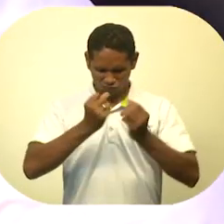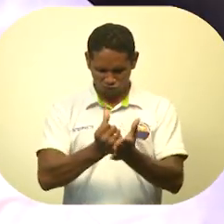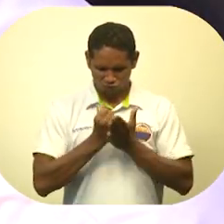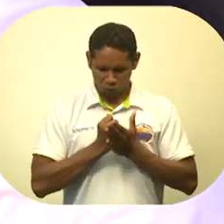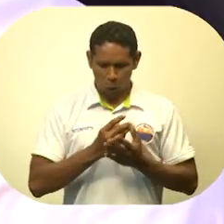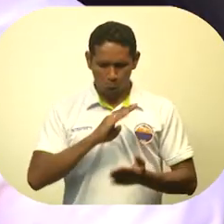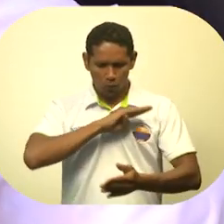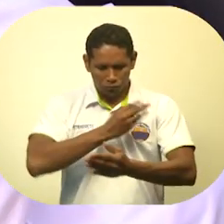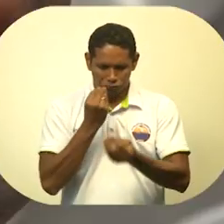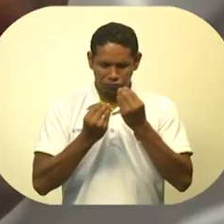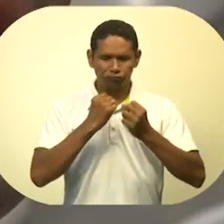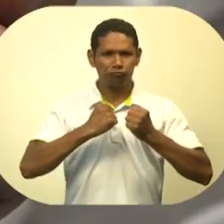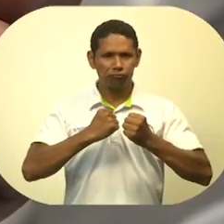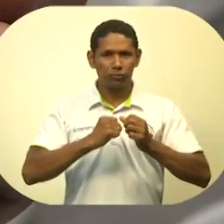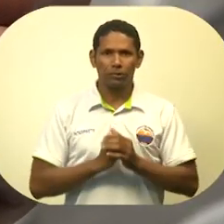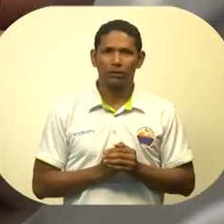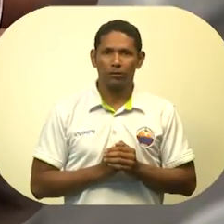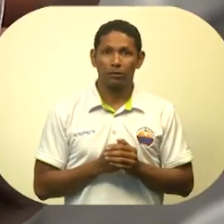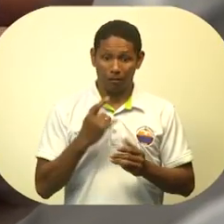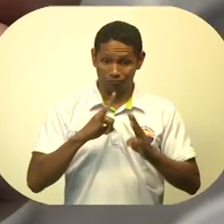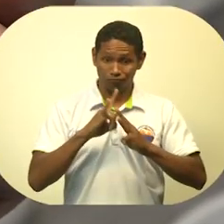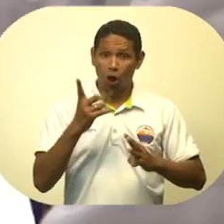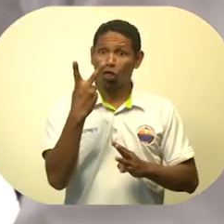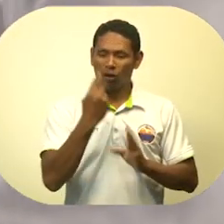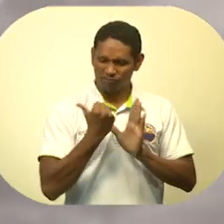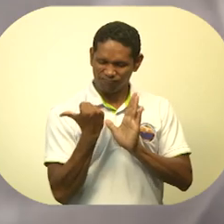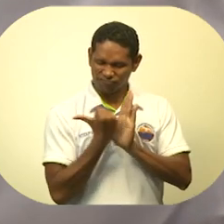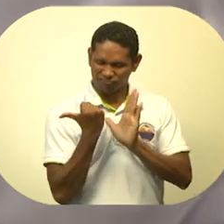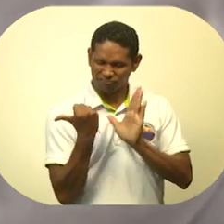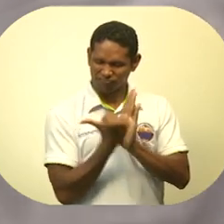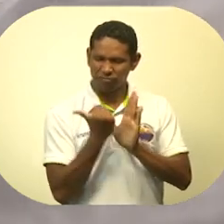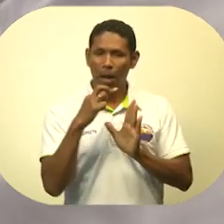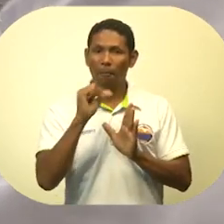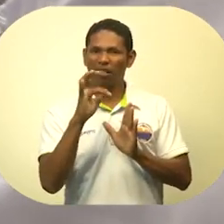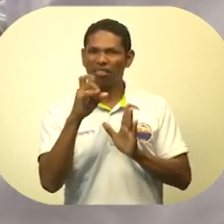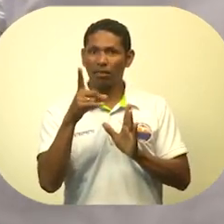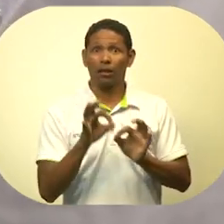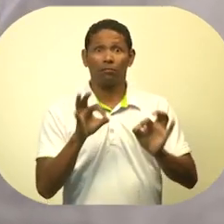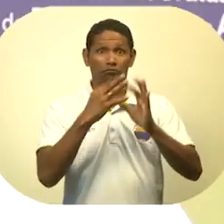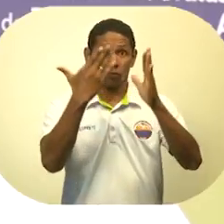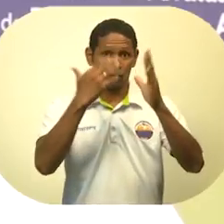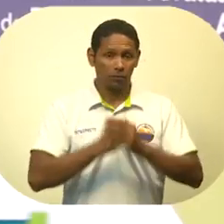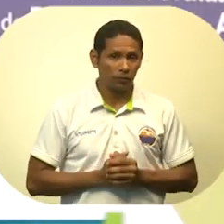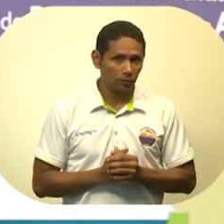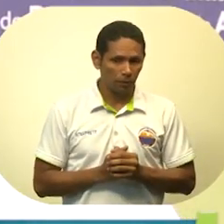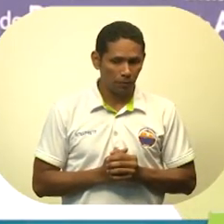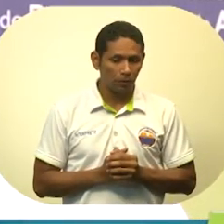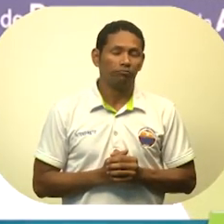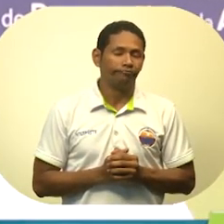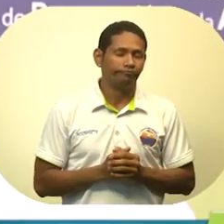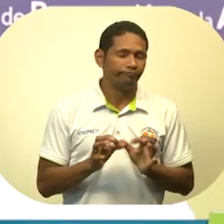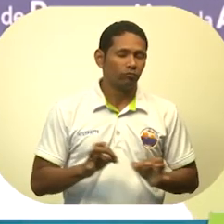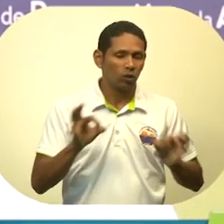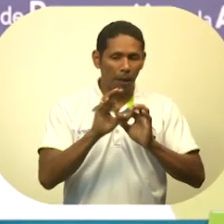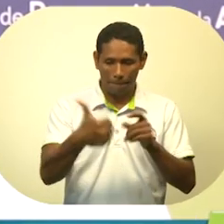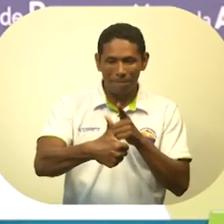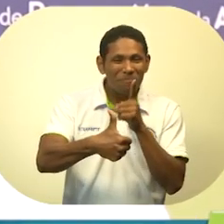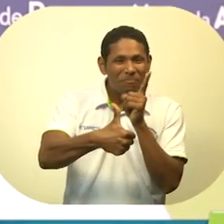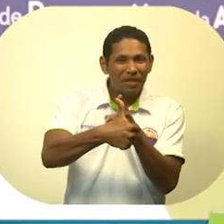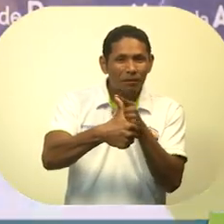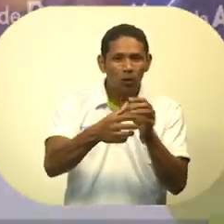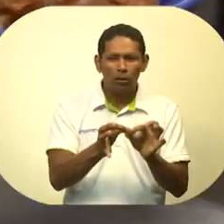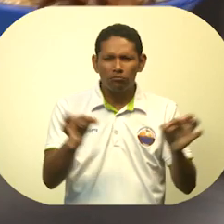destacar que lograr adquirir la segunda patente de Unimagdalena es significativamente importante para el departamento. En varios ámbitos. En primer lugar, pues, por